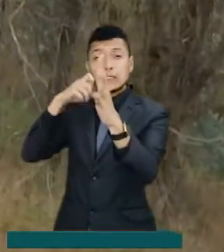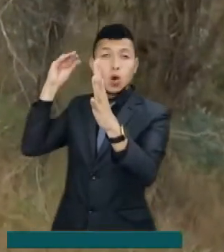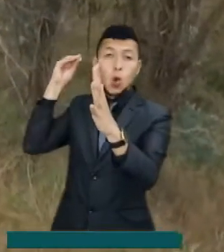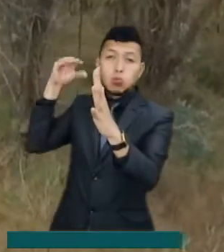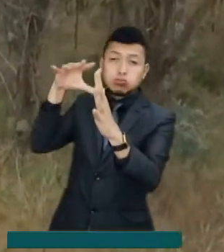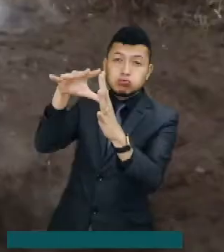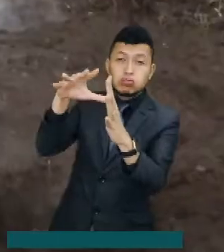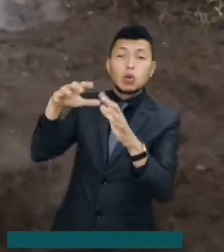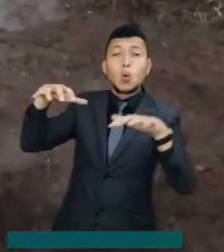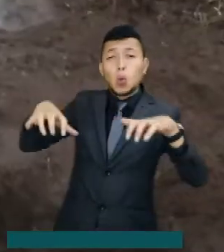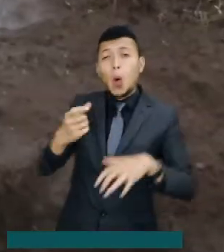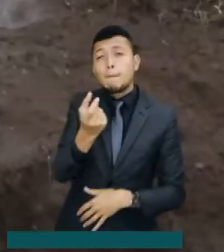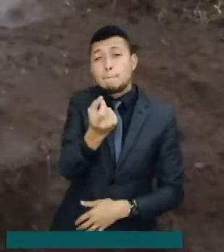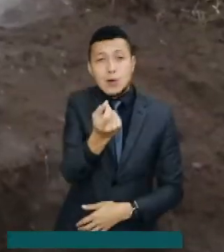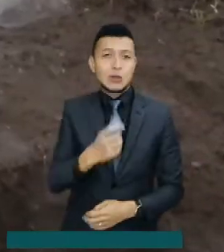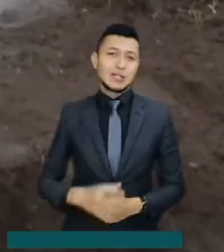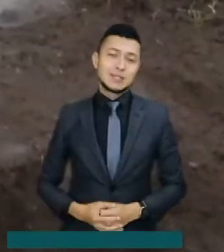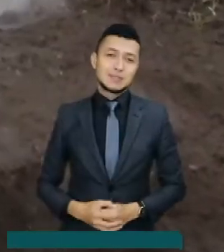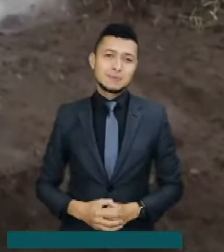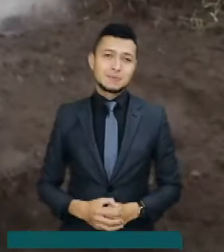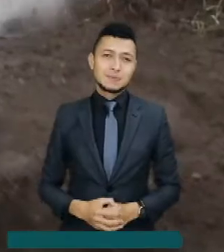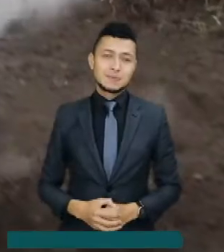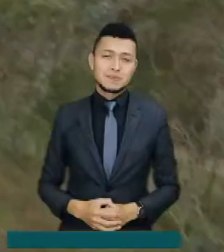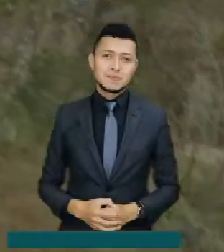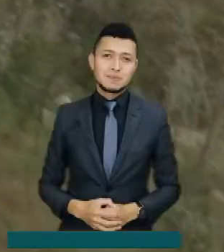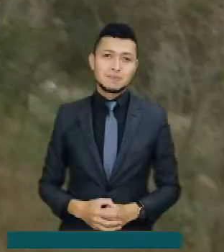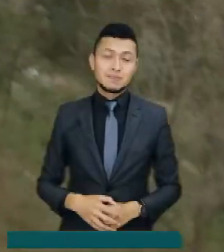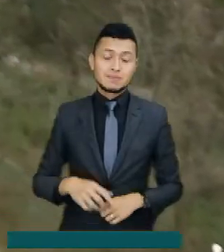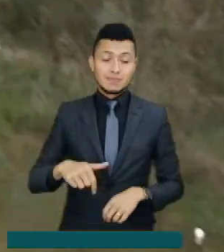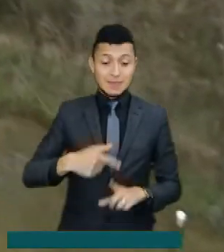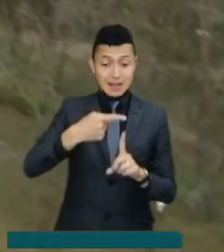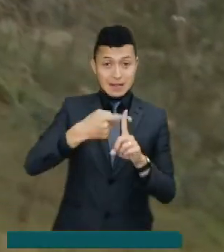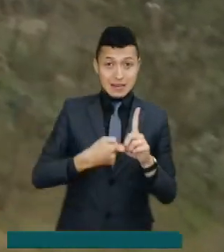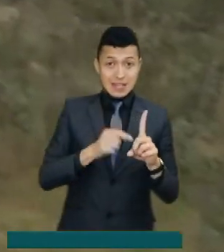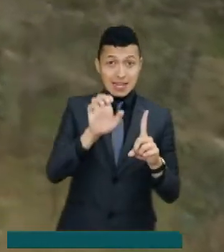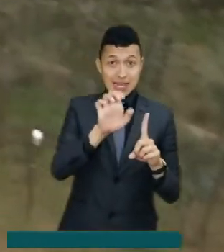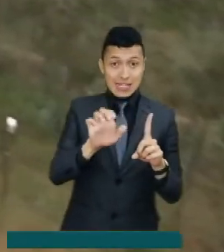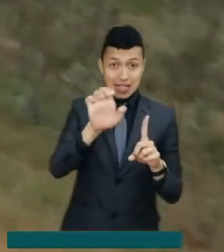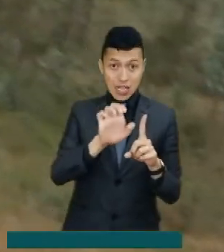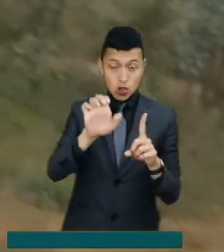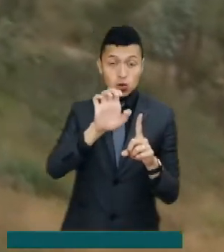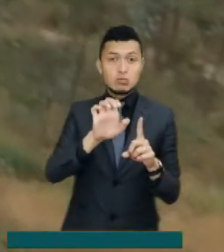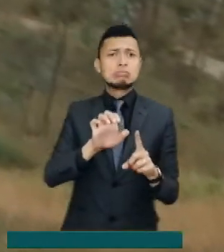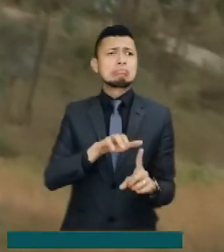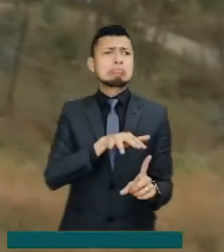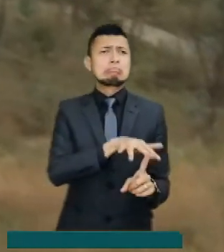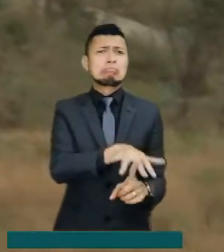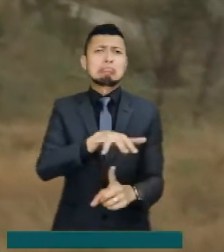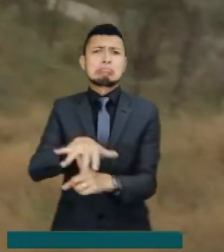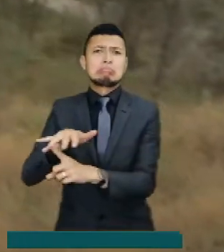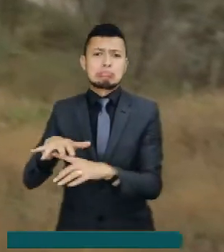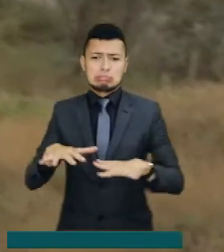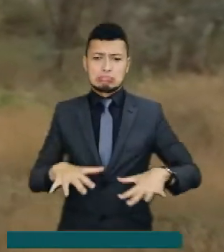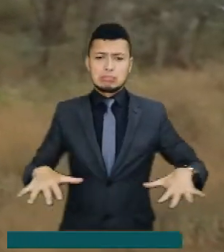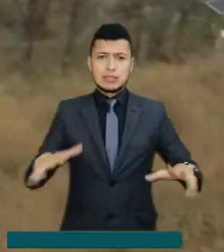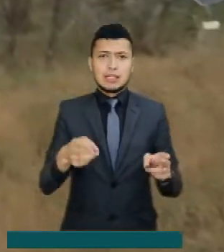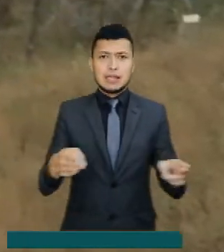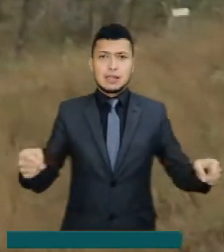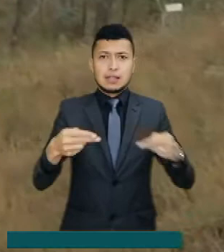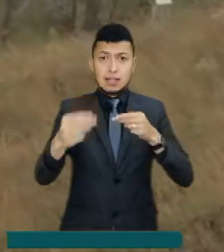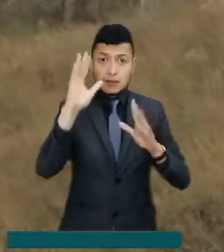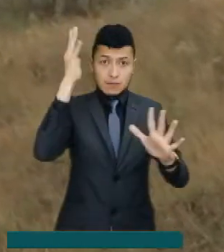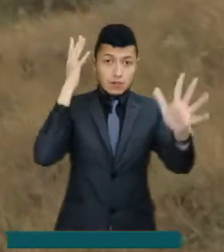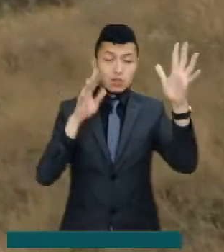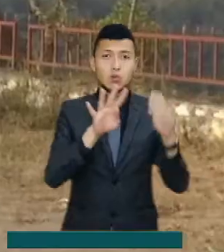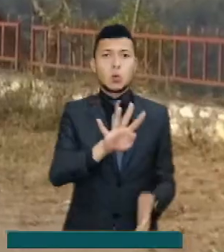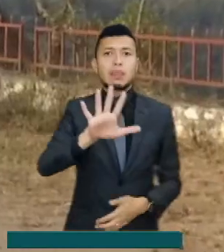particularmente secos en esta temporada en la que llueve menos. En lo corrido del primer mes del año se han afectado más de 45